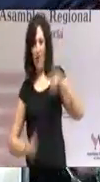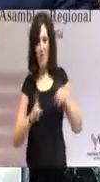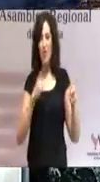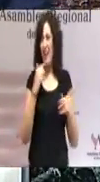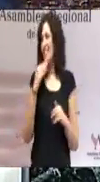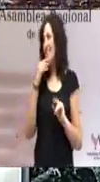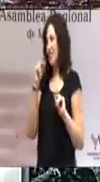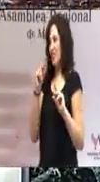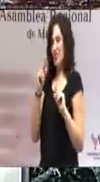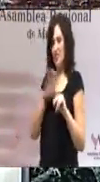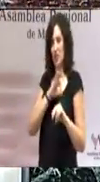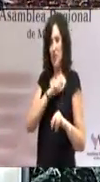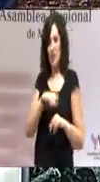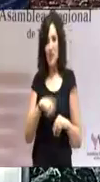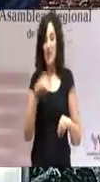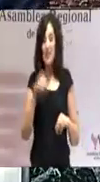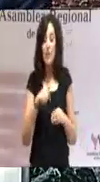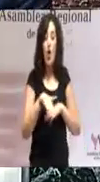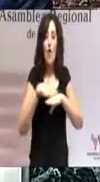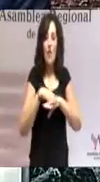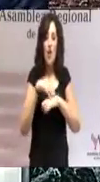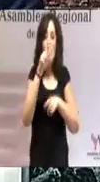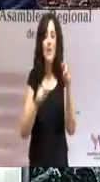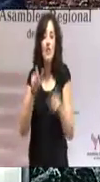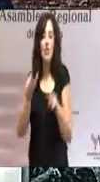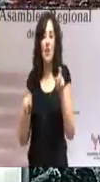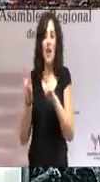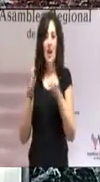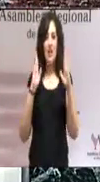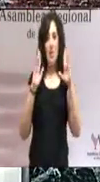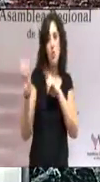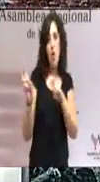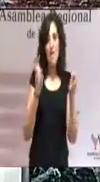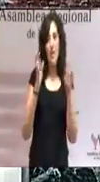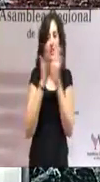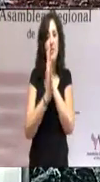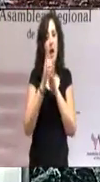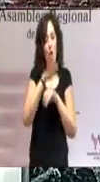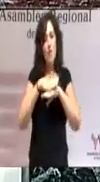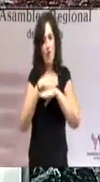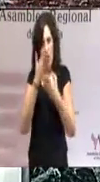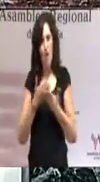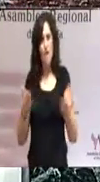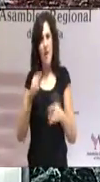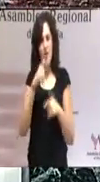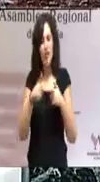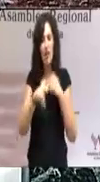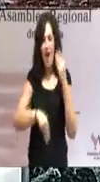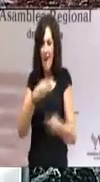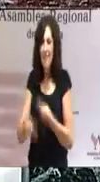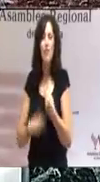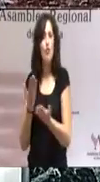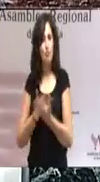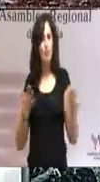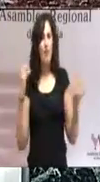presidenta, que este es el Gobierno de las personas, de una nueva etapa, un Gobierno que cree en lo que está haciendo, porque no es solo obra de este